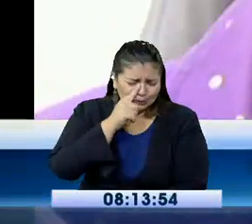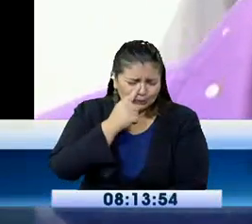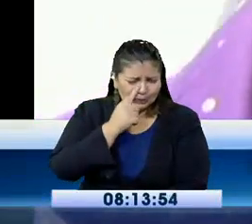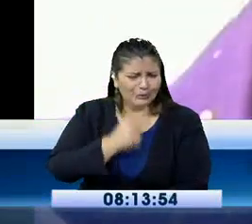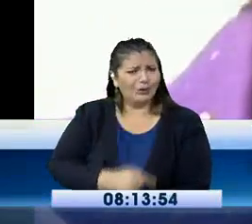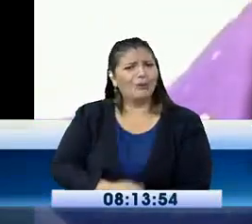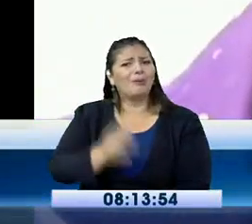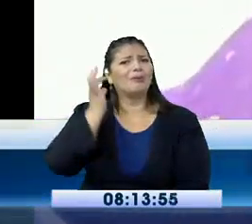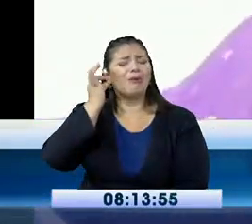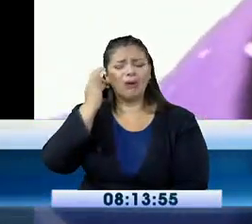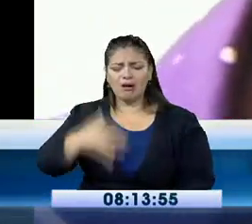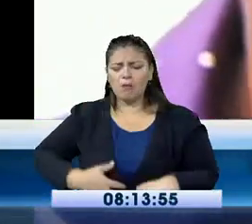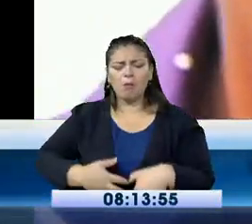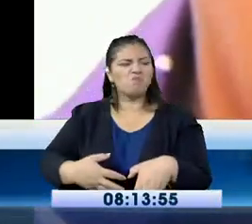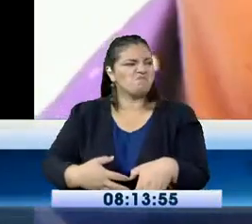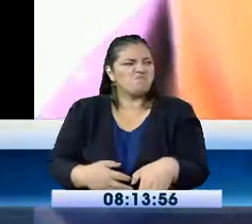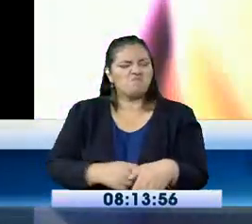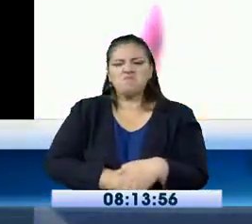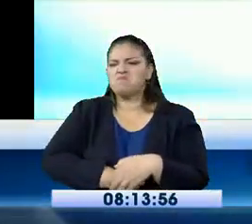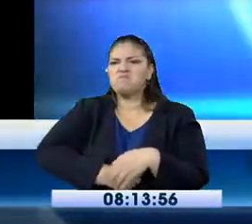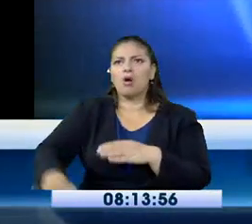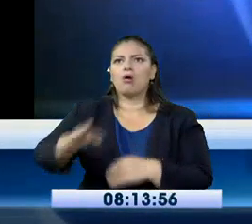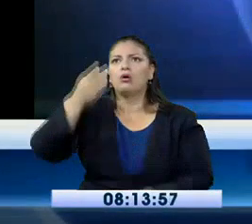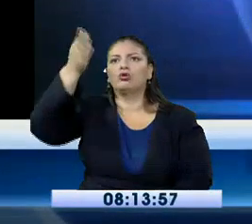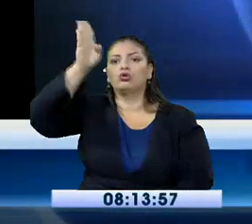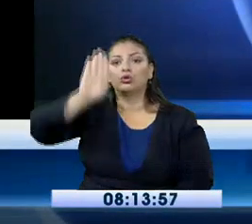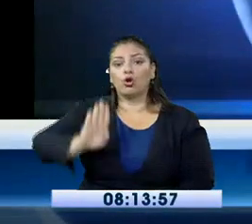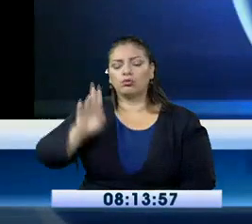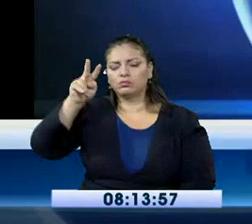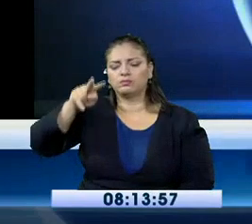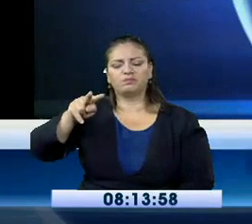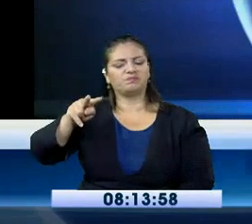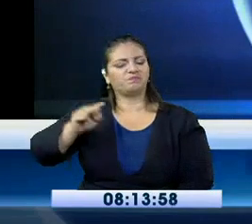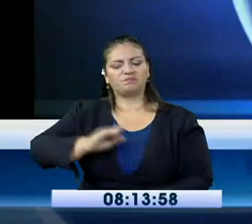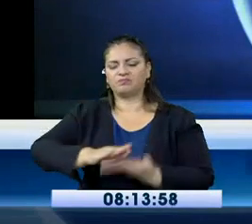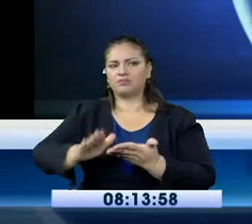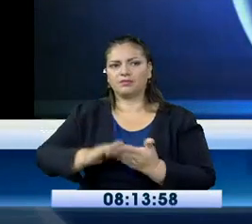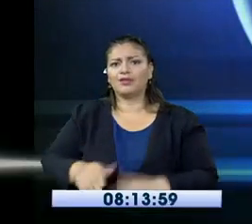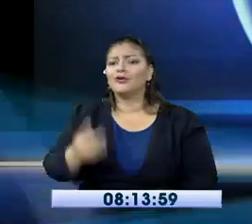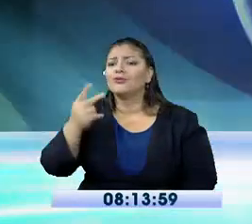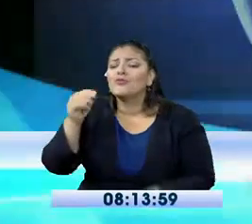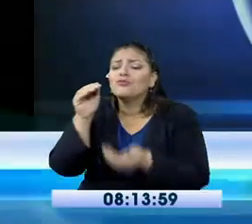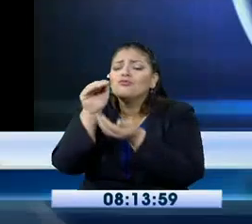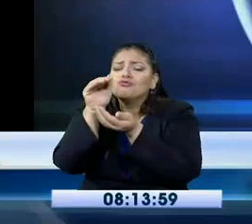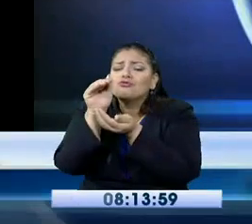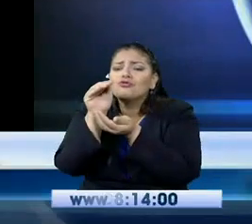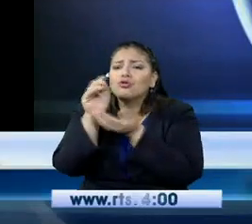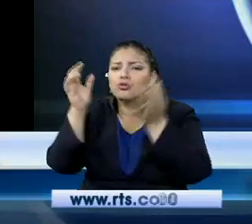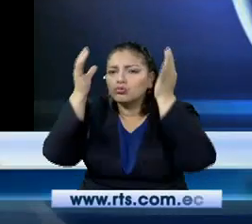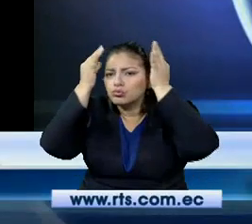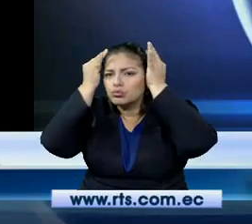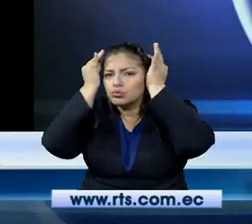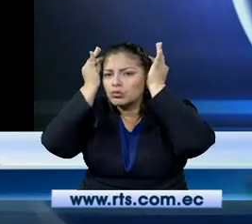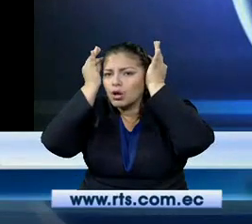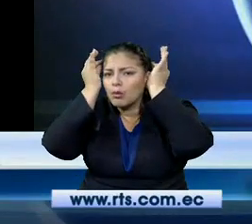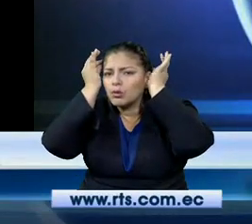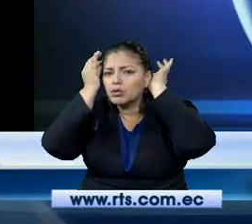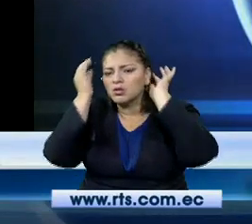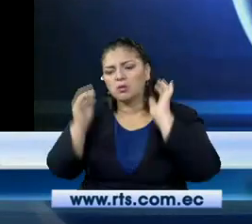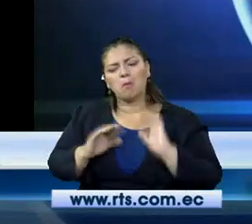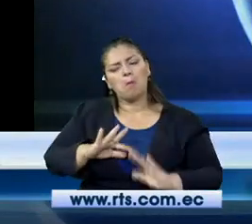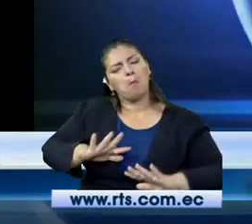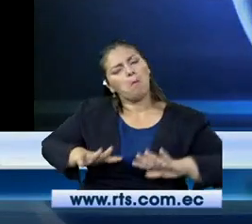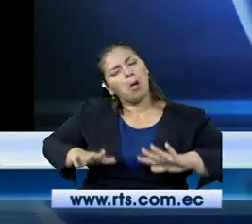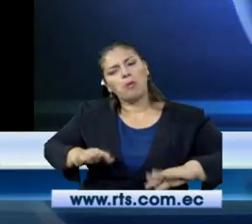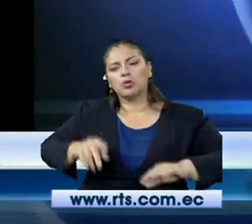cosas no tiene perdón de Dios. Ya se le ve como que tiene ya cabellito y todo. Para mí de tener ya, qué sé yo, unos 6 meses le podríamos decir. O